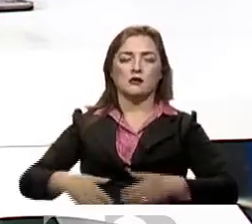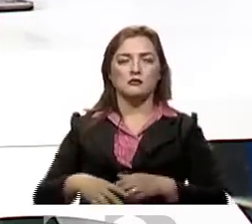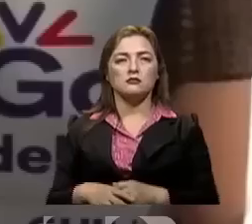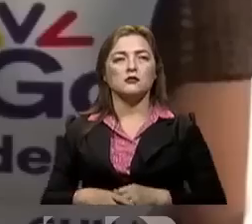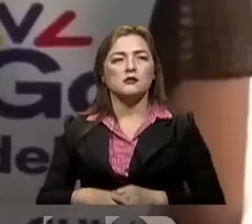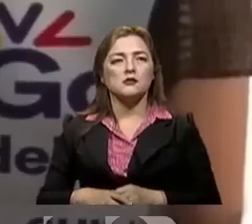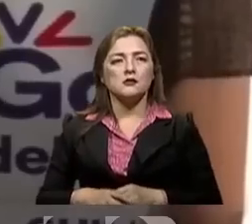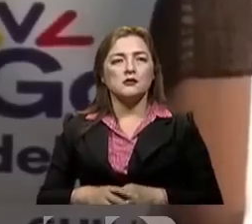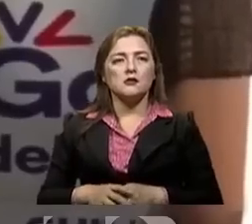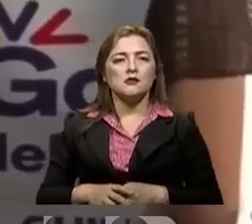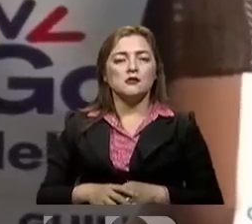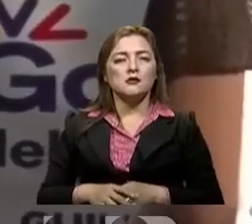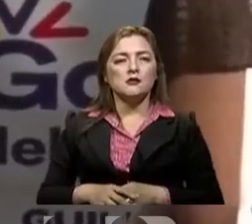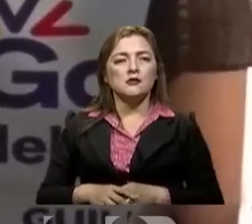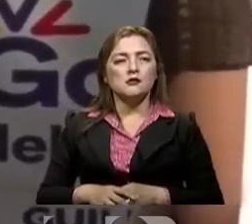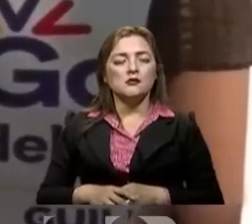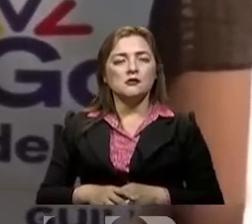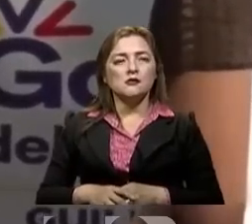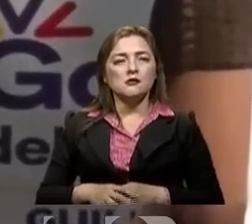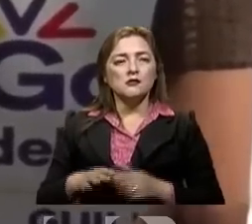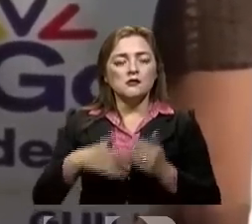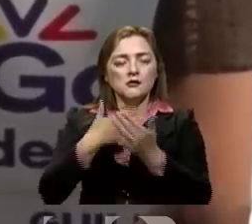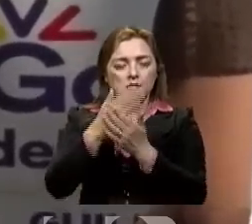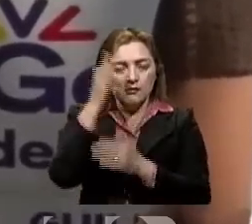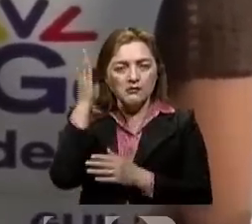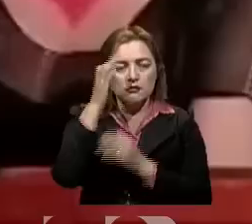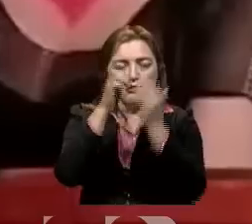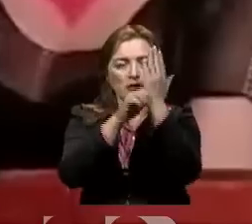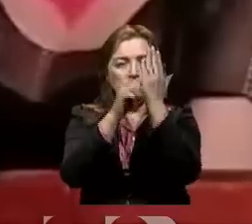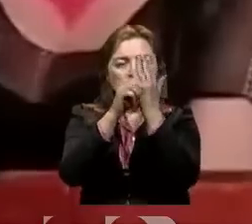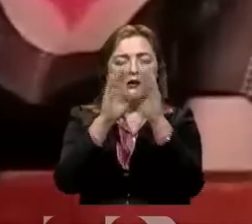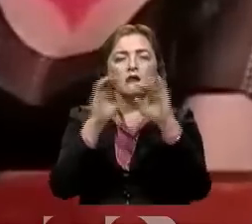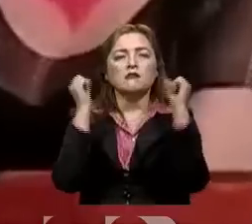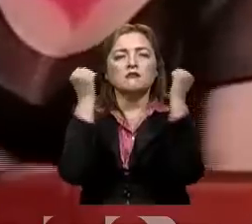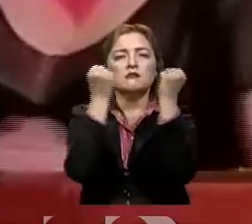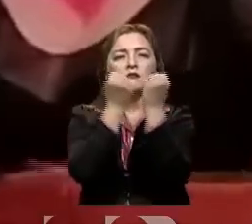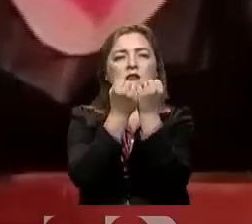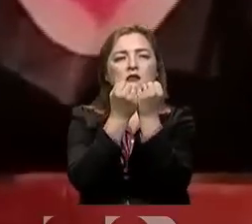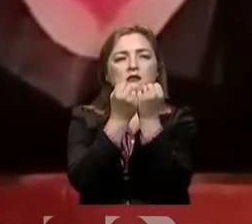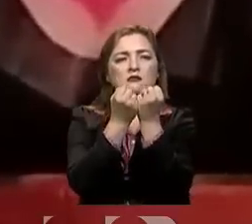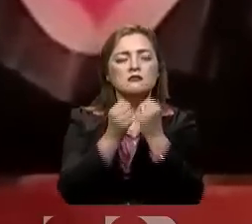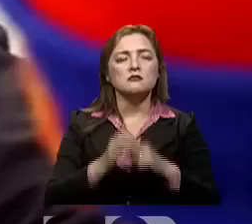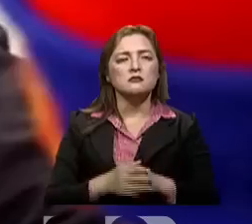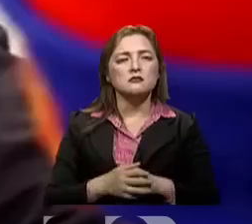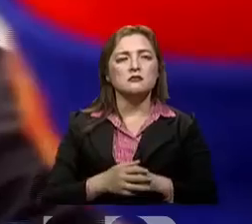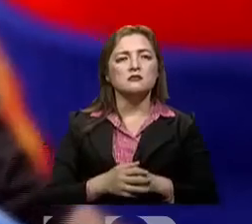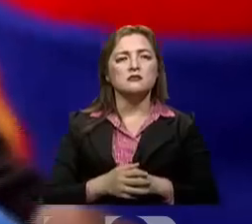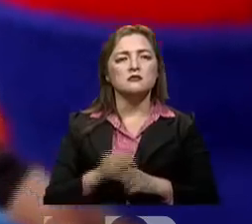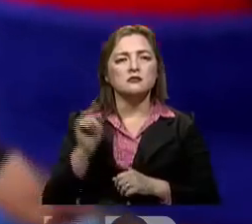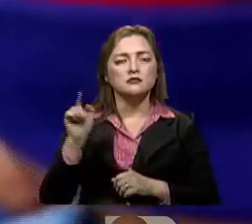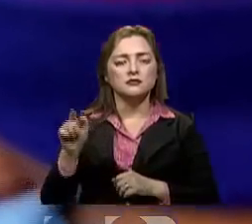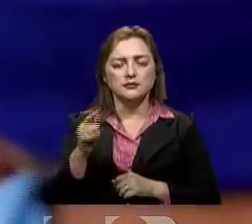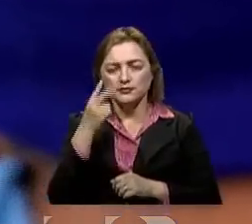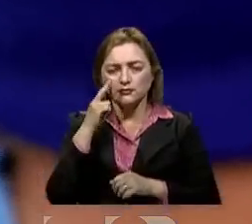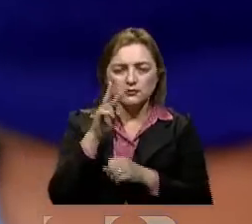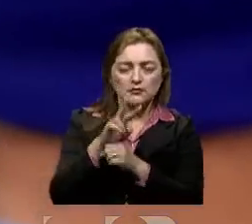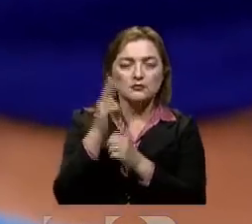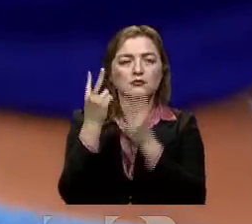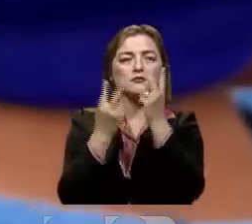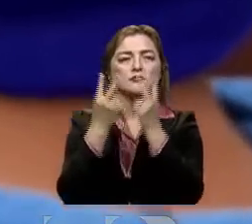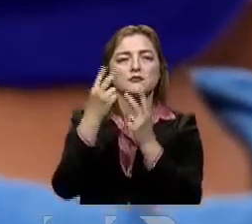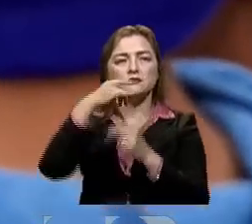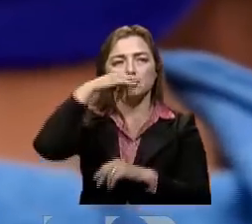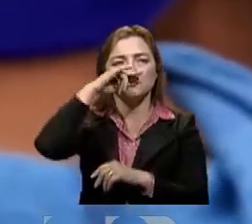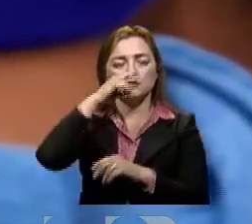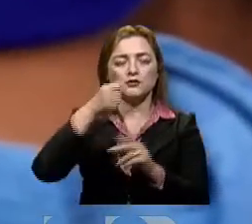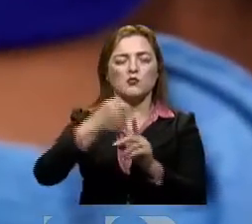gestación. Hasta Tungurahua llegó el ministro de Inclusión Económica y Social, Esteban Bernal, para realizar una visita al